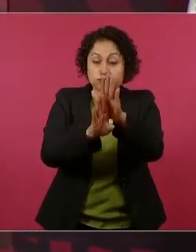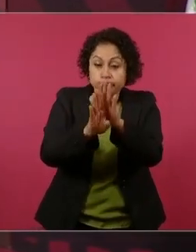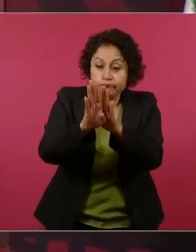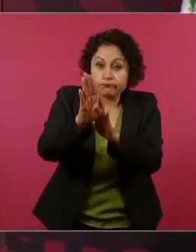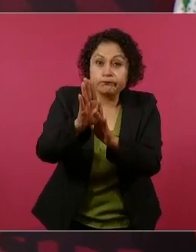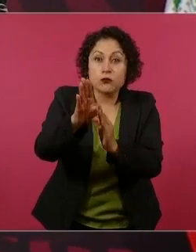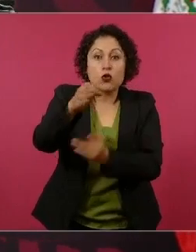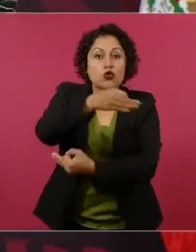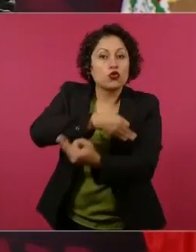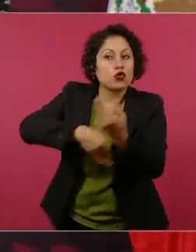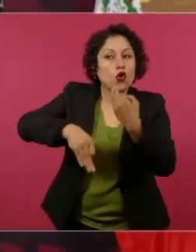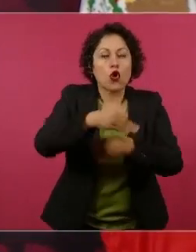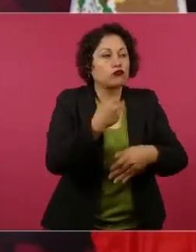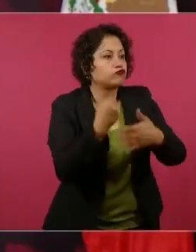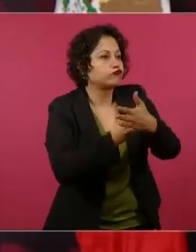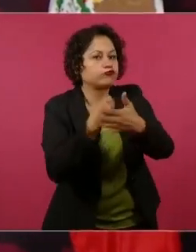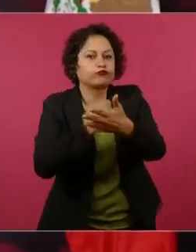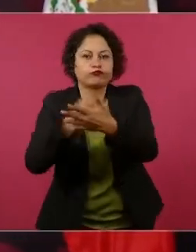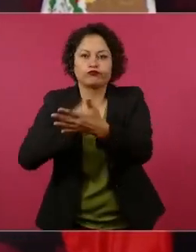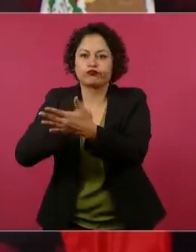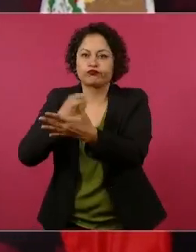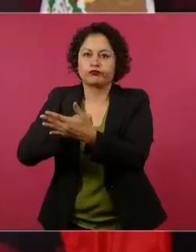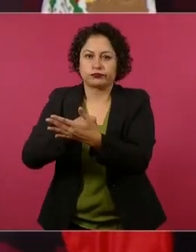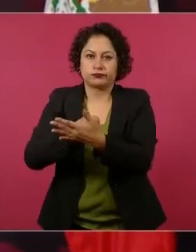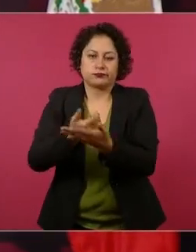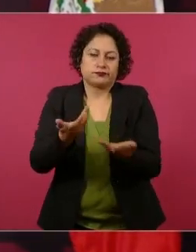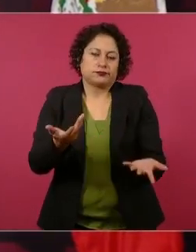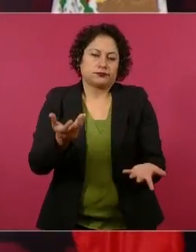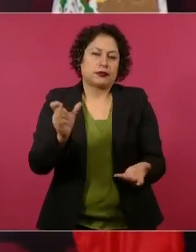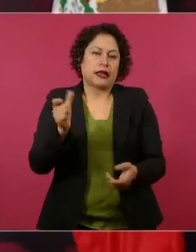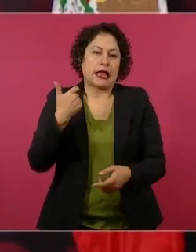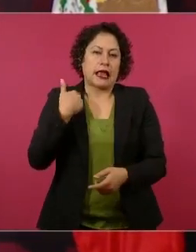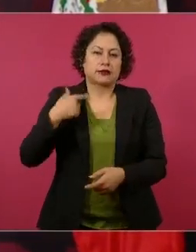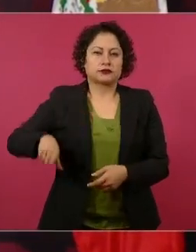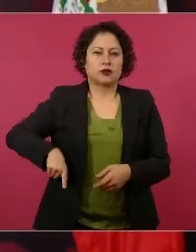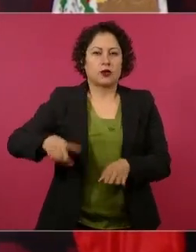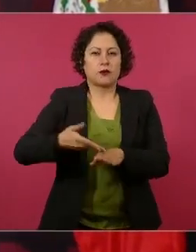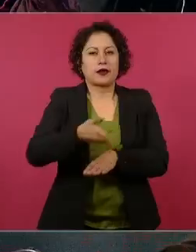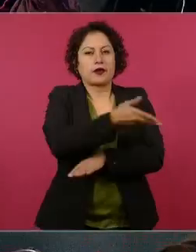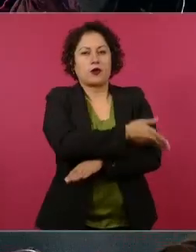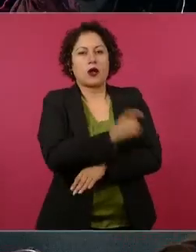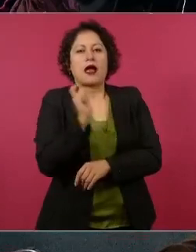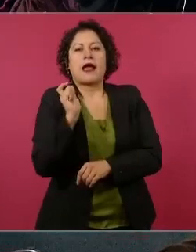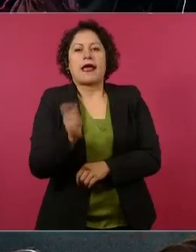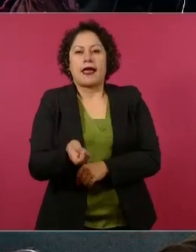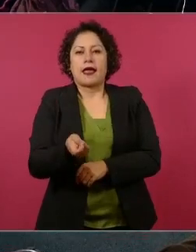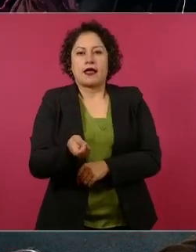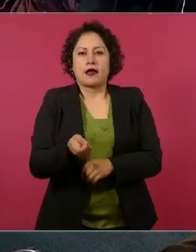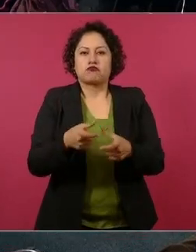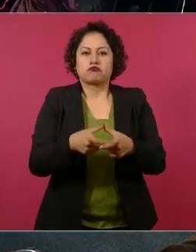Antes era crecimiento económico, nada más las élites,